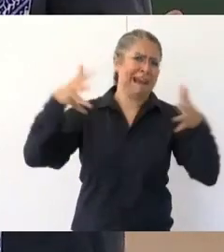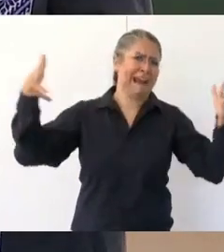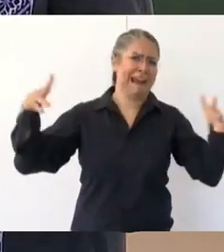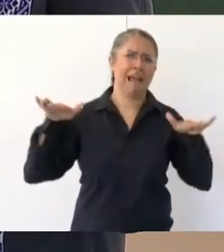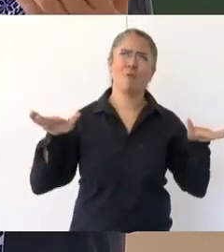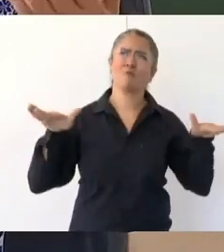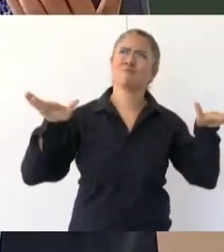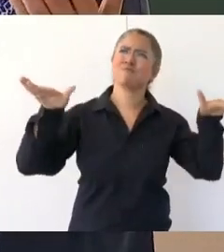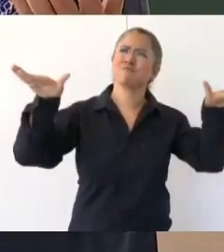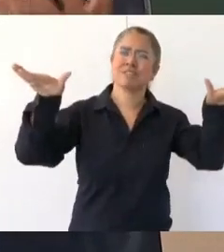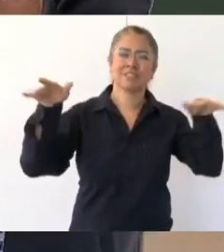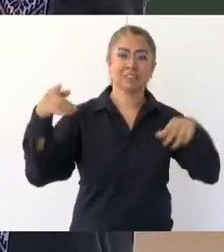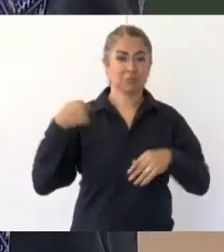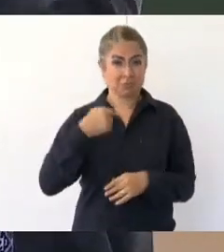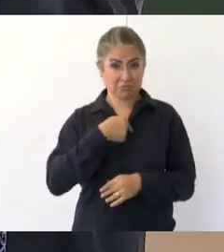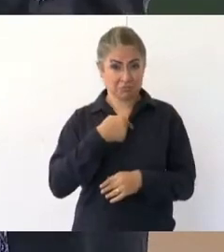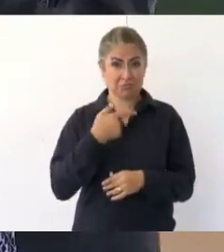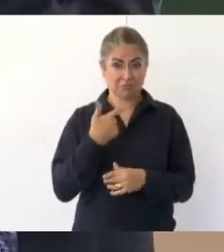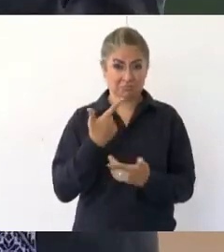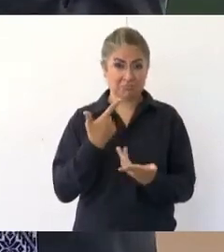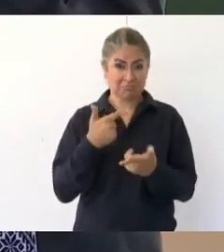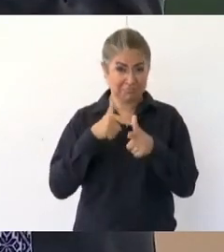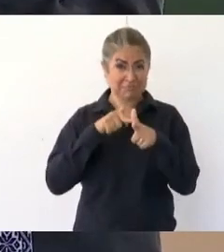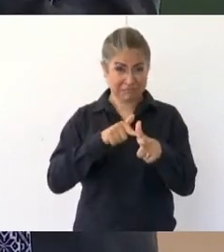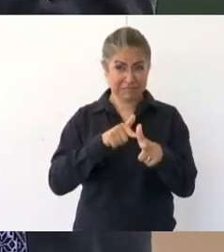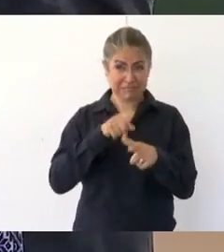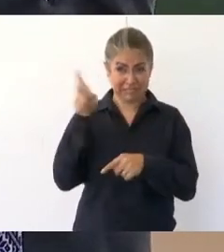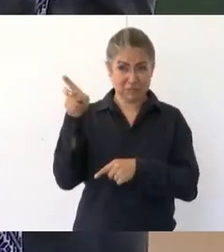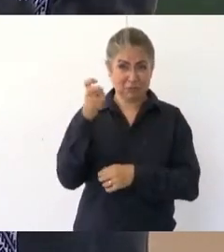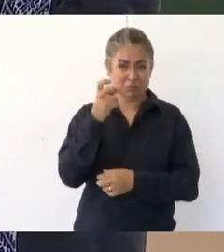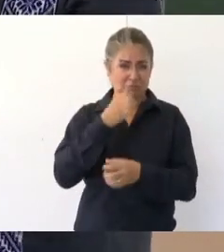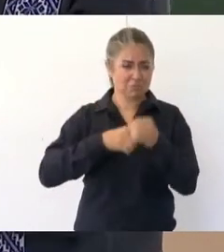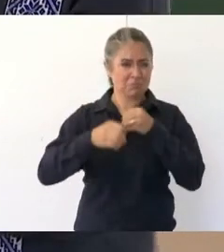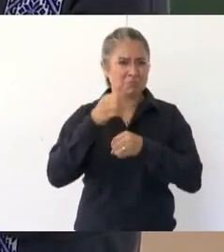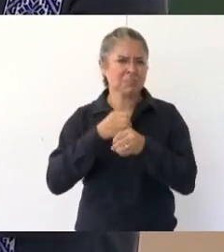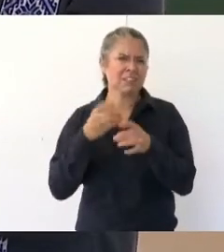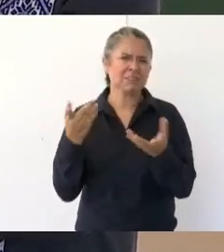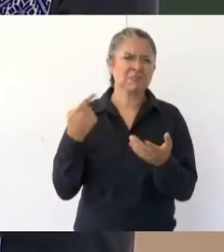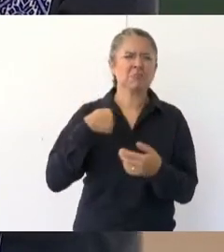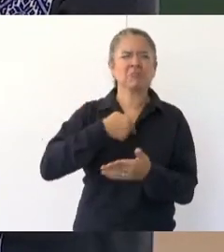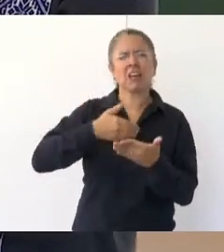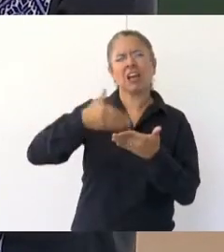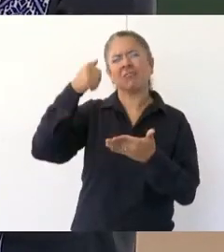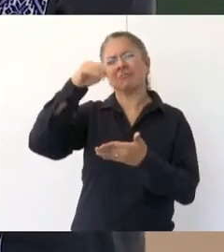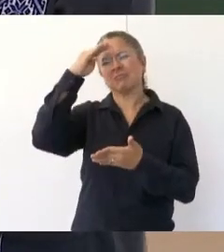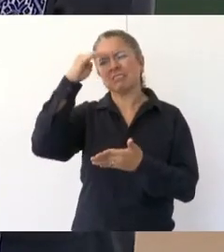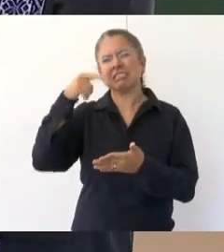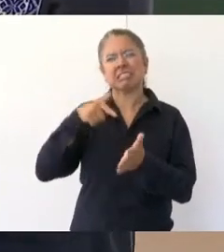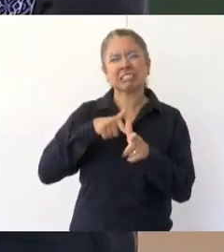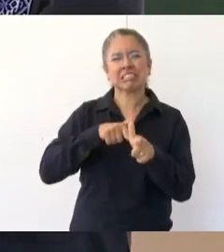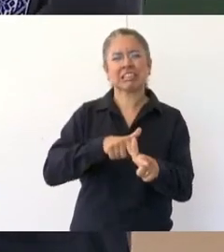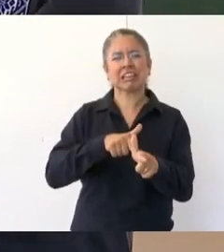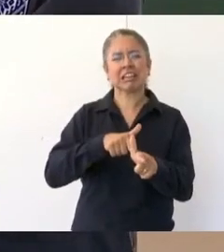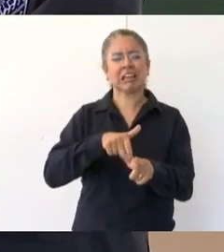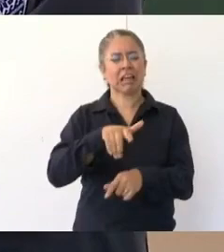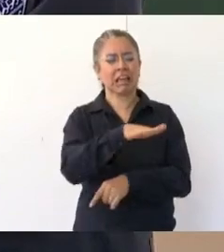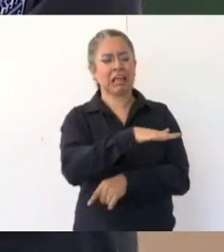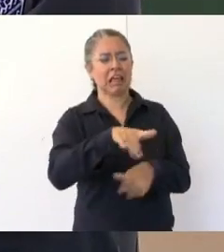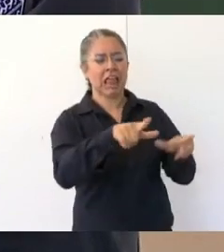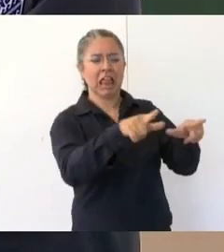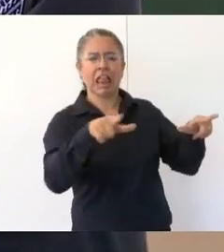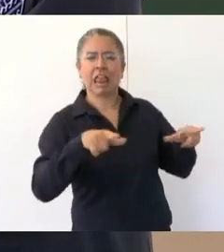Si hubiésemos continuado con esa obra de construir el aeropuerto en el lago de